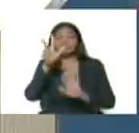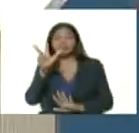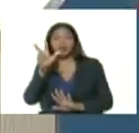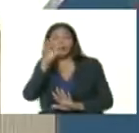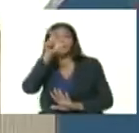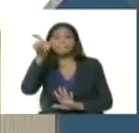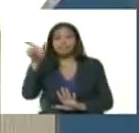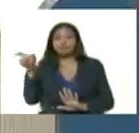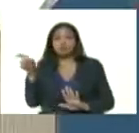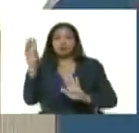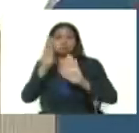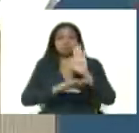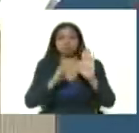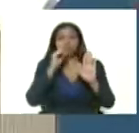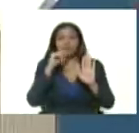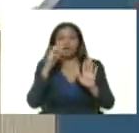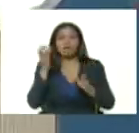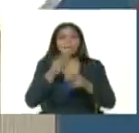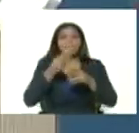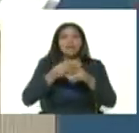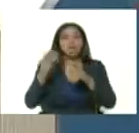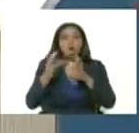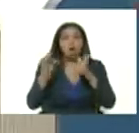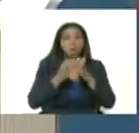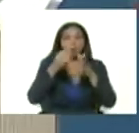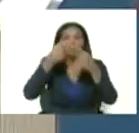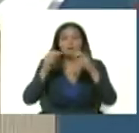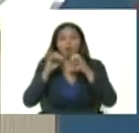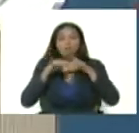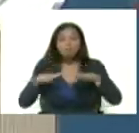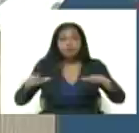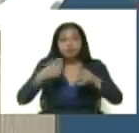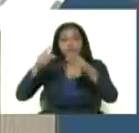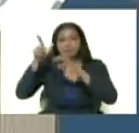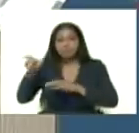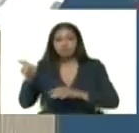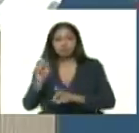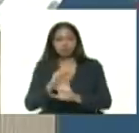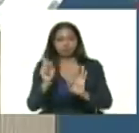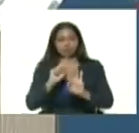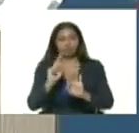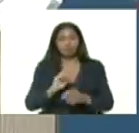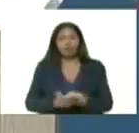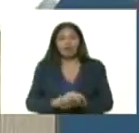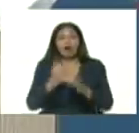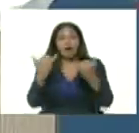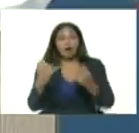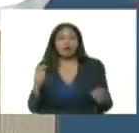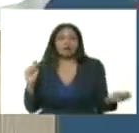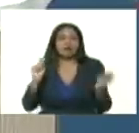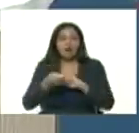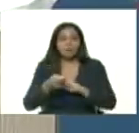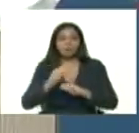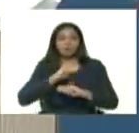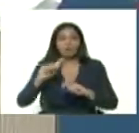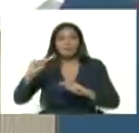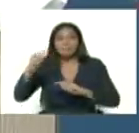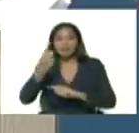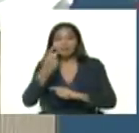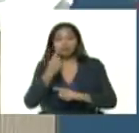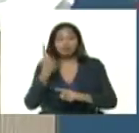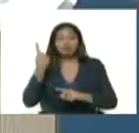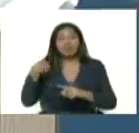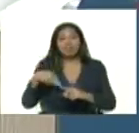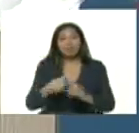a otras y a otros. Tenemos un 53%, se cruzaron las curvas. Primera vez que tenemos más personas recuperadas que